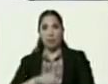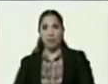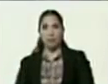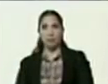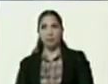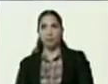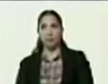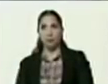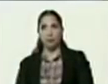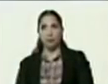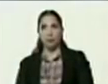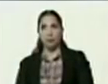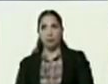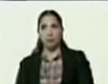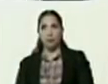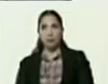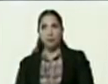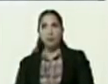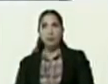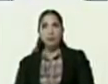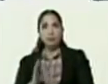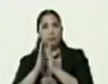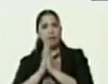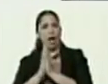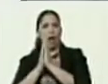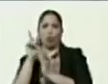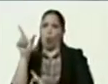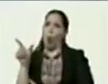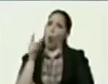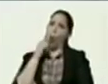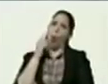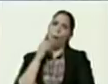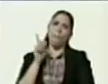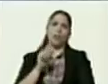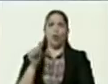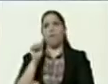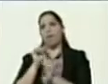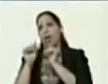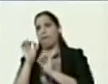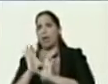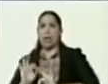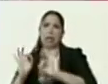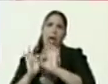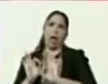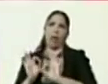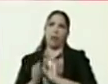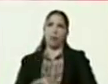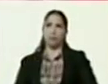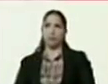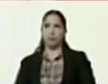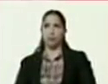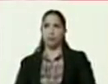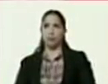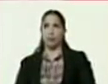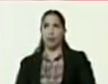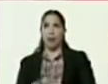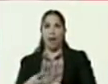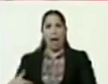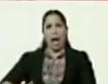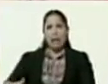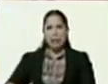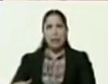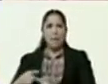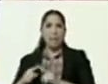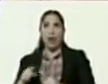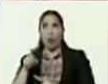es la de este santo caballero que no bebe ni siquiera miche puede ser que no beba miche alias patrón pobre pero eres rolo